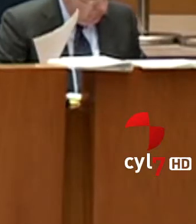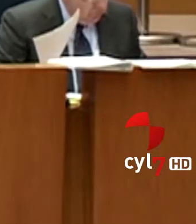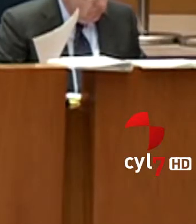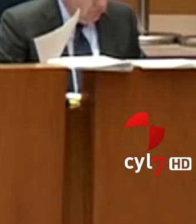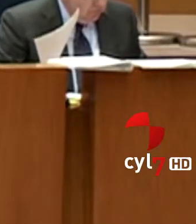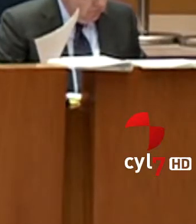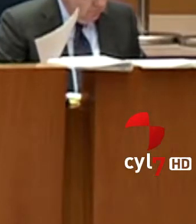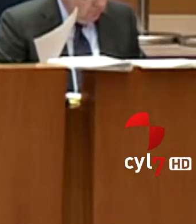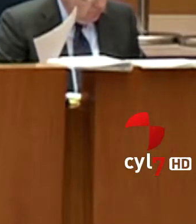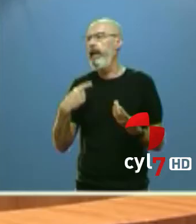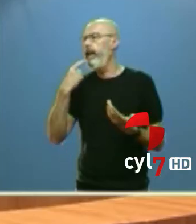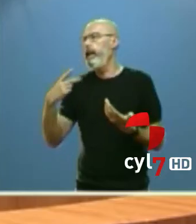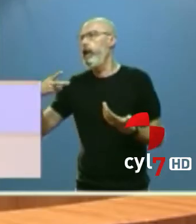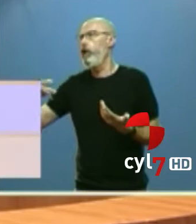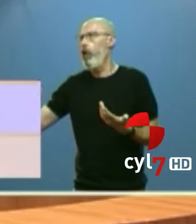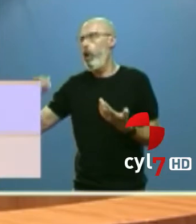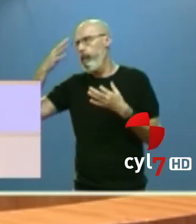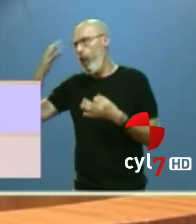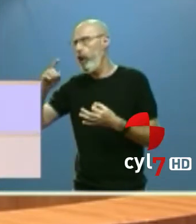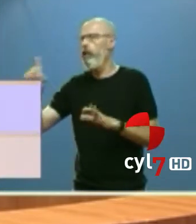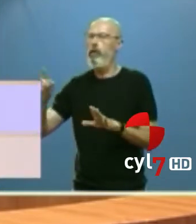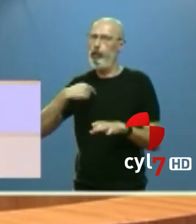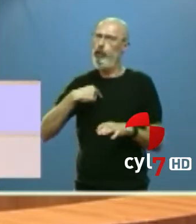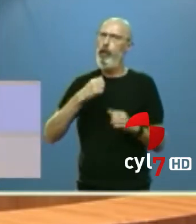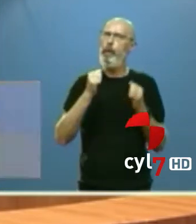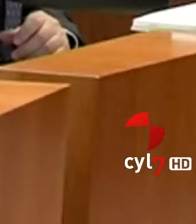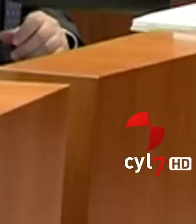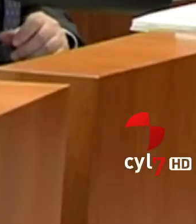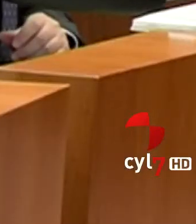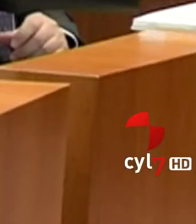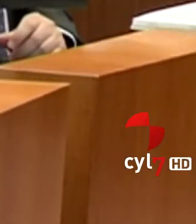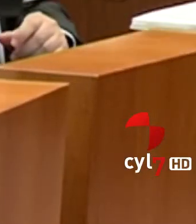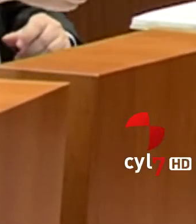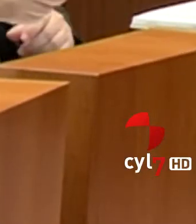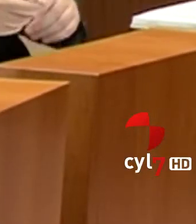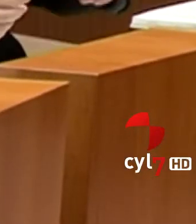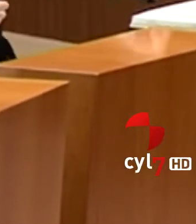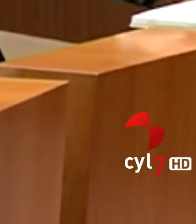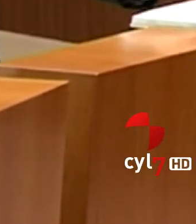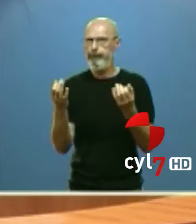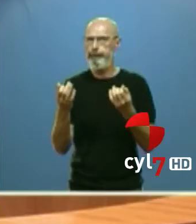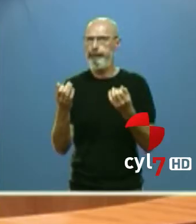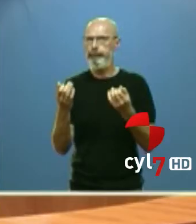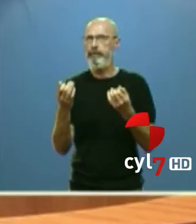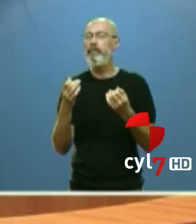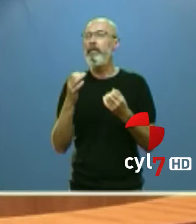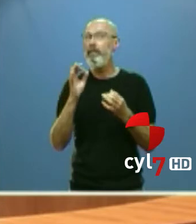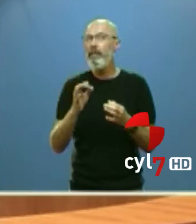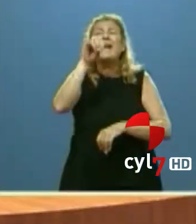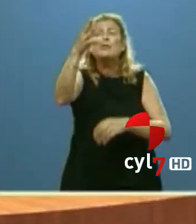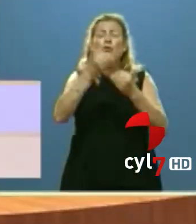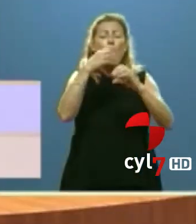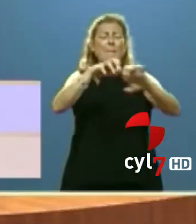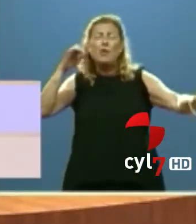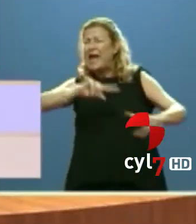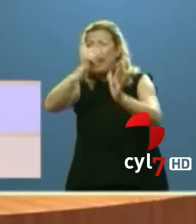puesto la respuesta fácil al presidente yo llevo 26 años creyendo me castilla y león 17 años son los que se han juzgado 17 años y 3 meses